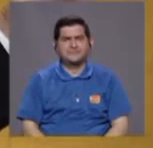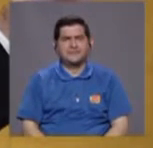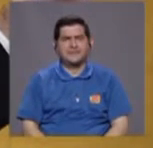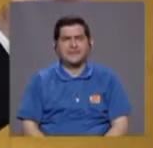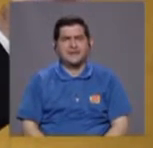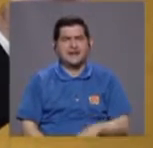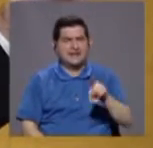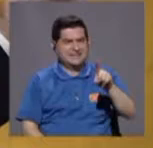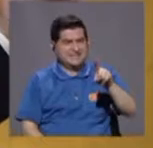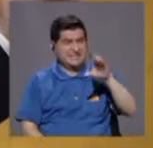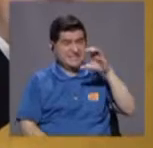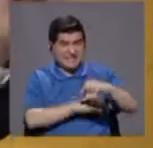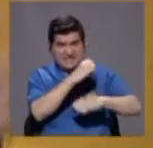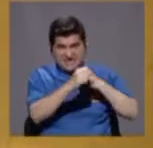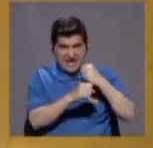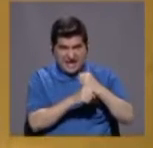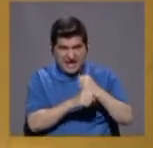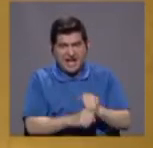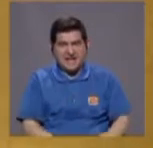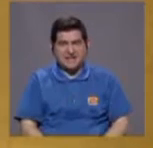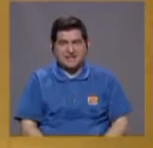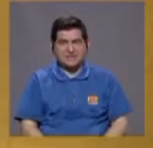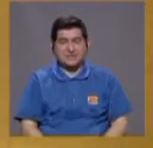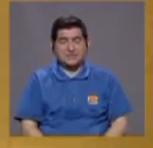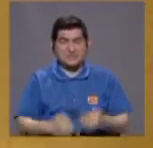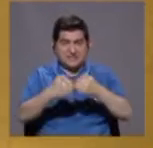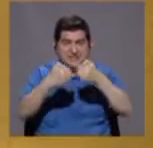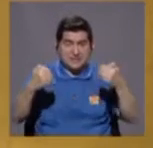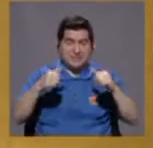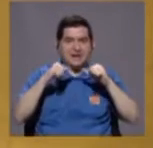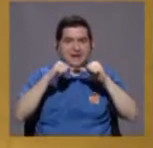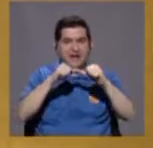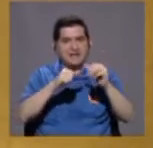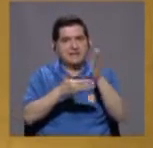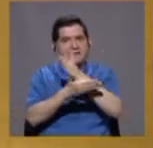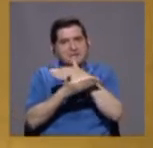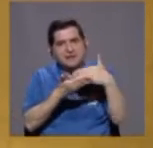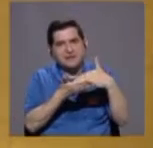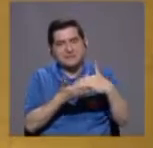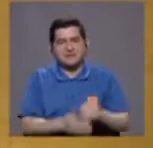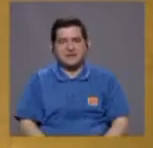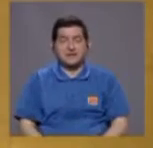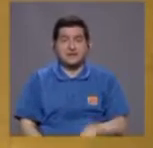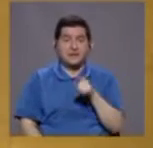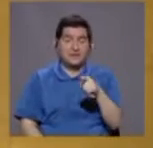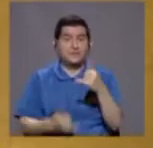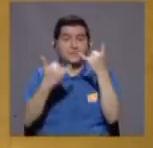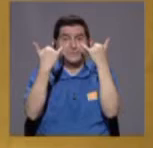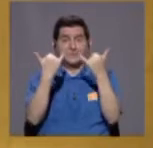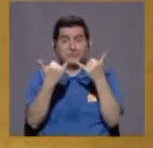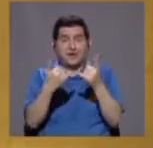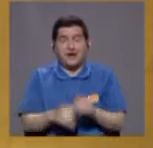100 años nos separa del siguiente segmento, si le parece, para dedicar